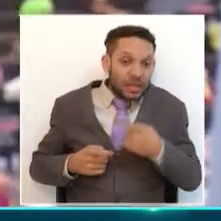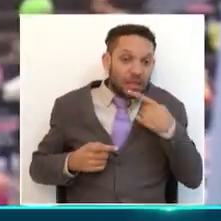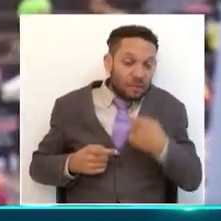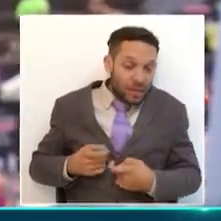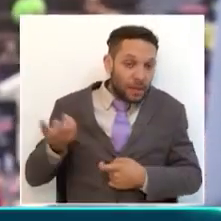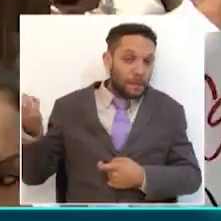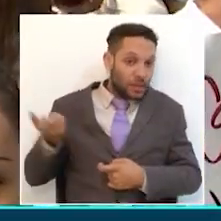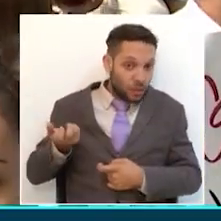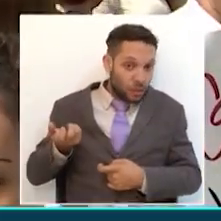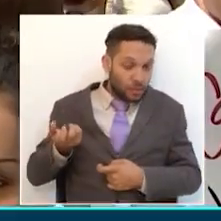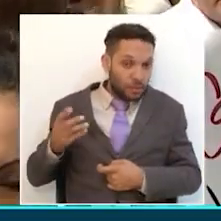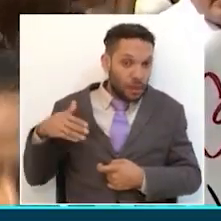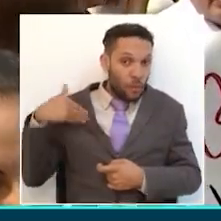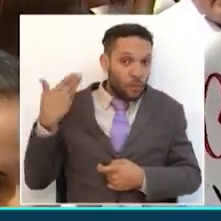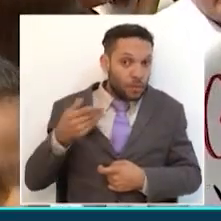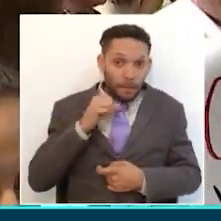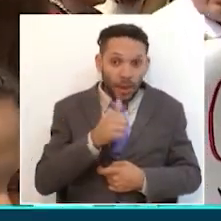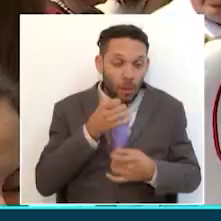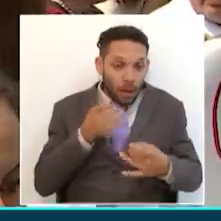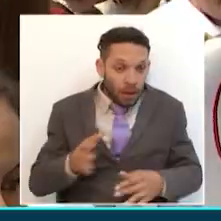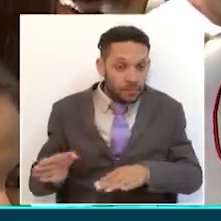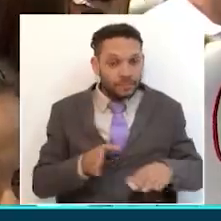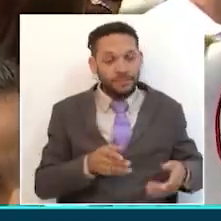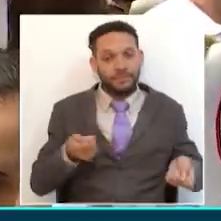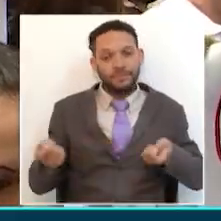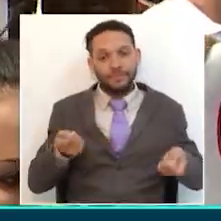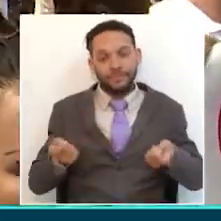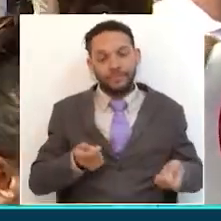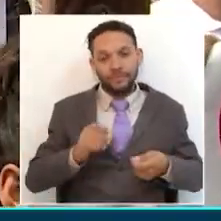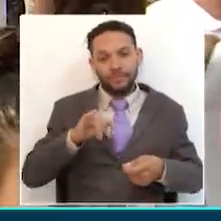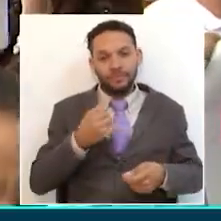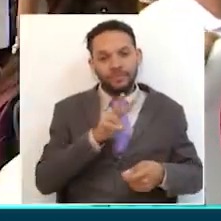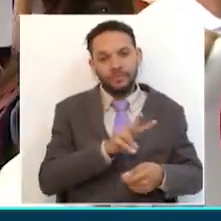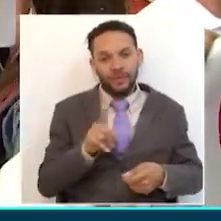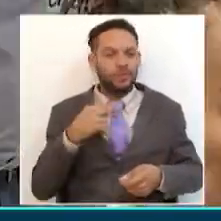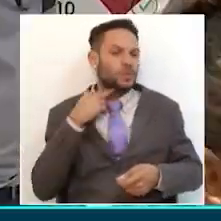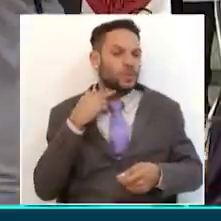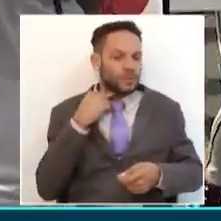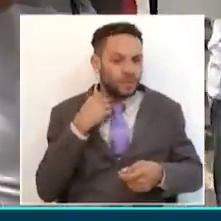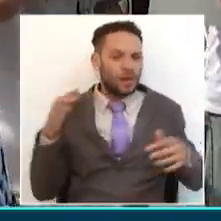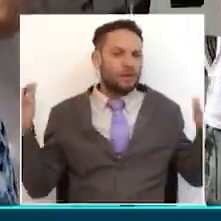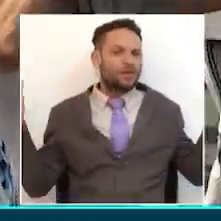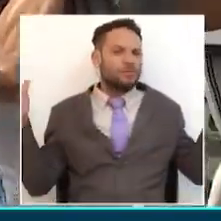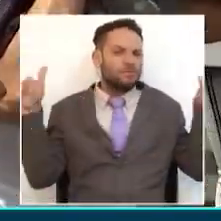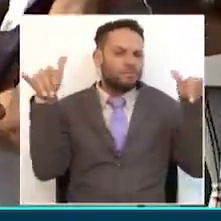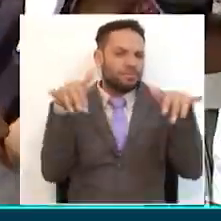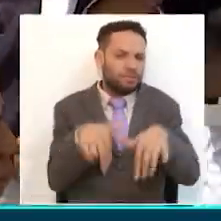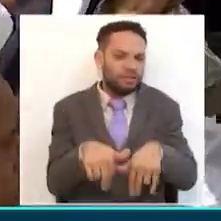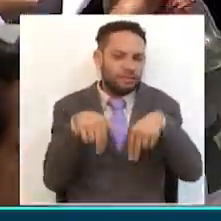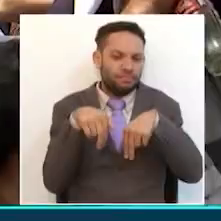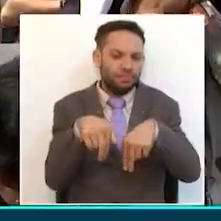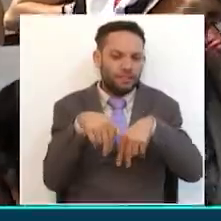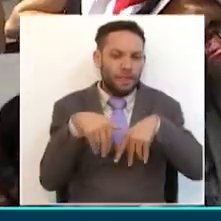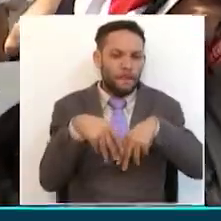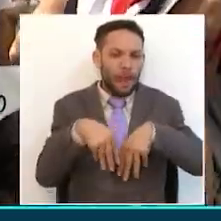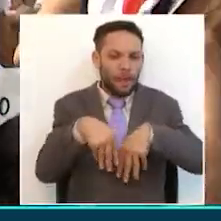más adelante va a ser peor. El paro nacional convocado para este jueves 21 de noviembre reunirá a miles de personas en las calles, especialmente en las principales